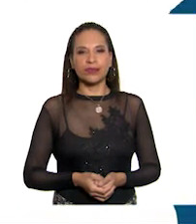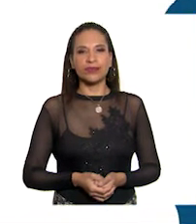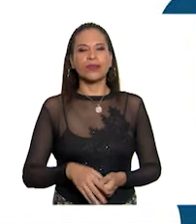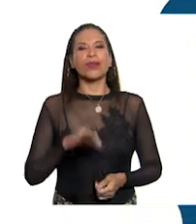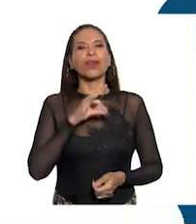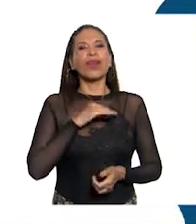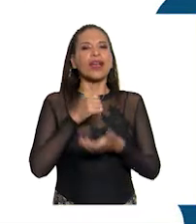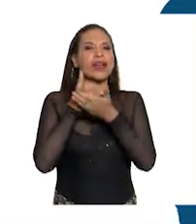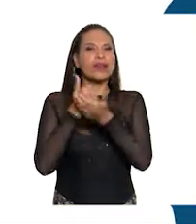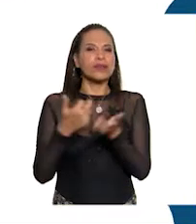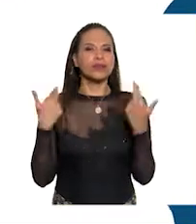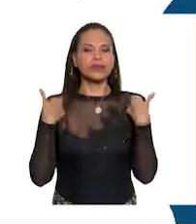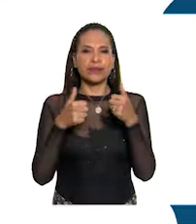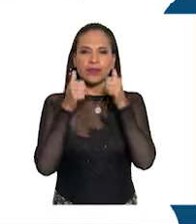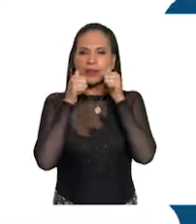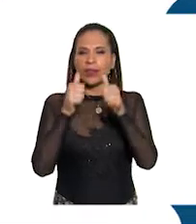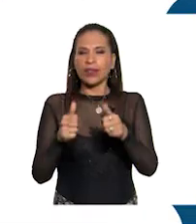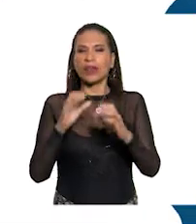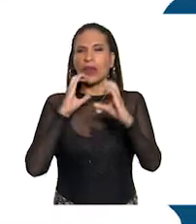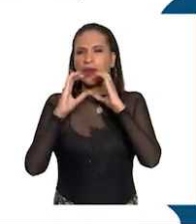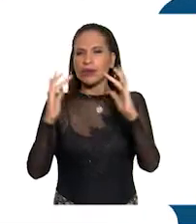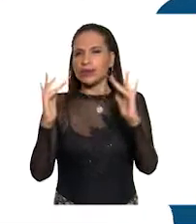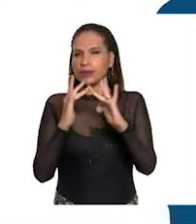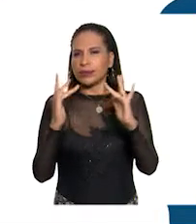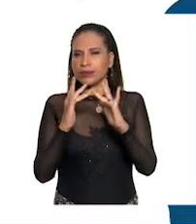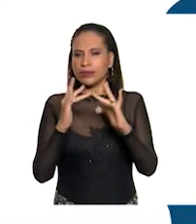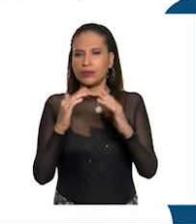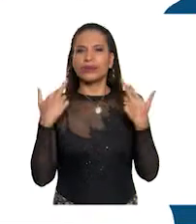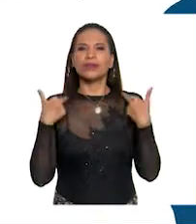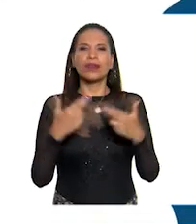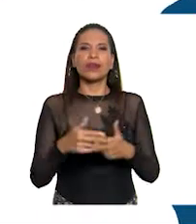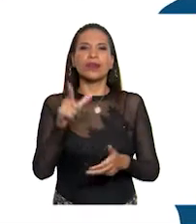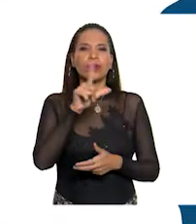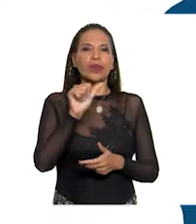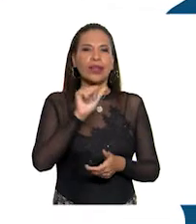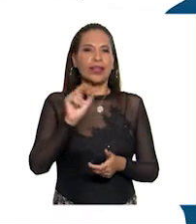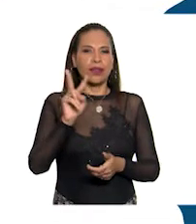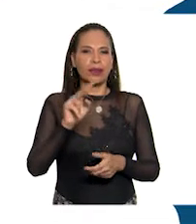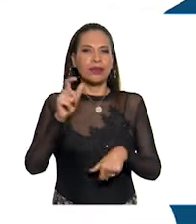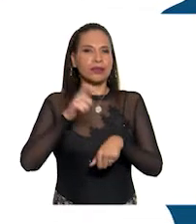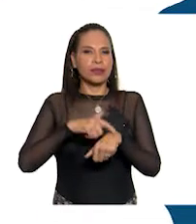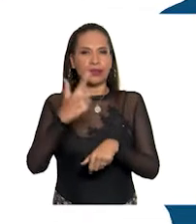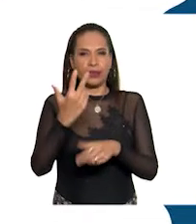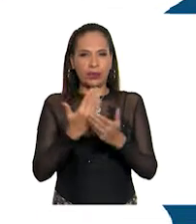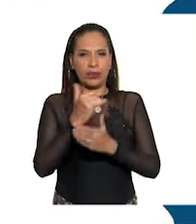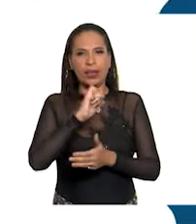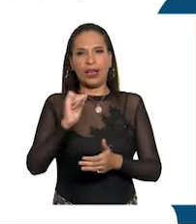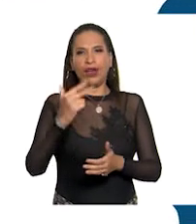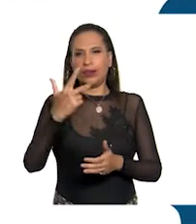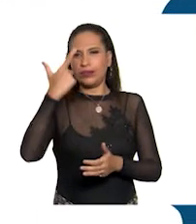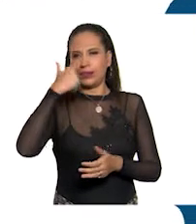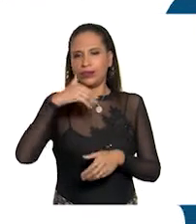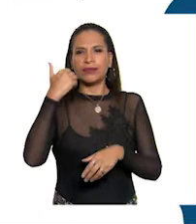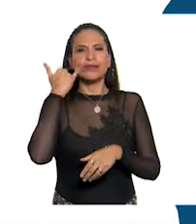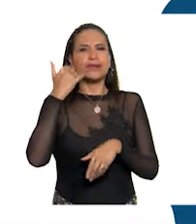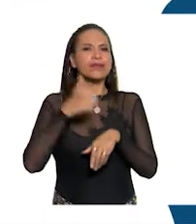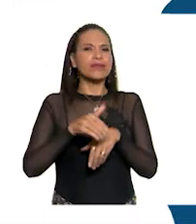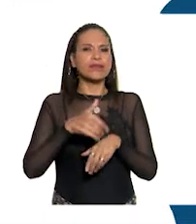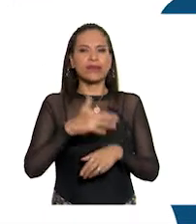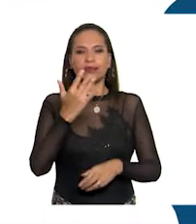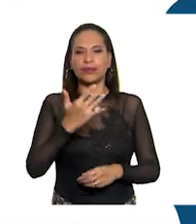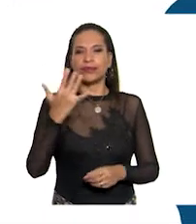Para solicitar apoyo pedagógico, comunícate con maestras y maestros de lunes a viernes de 8 a 20 horas al